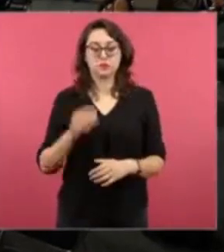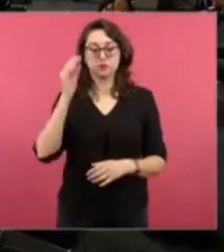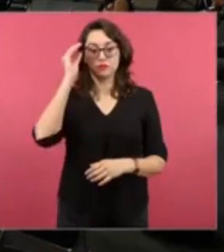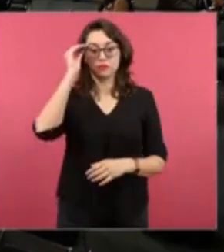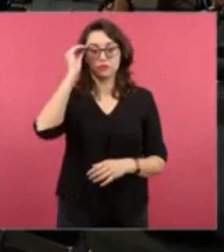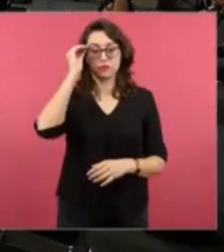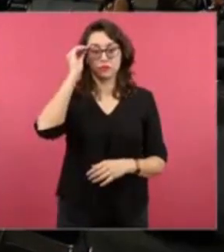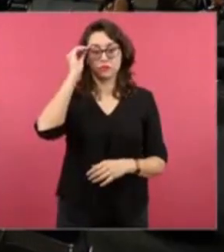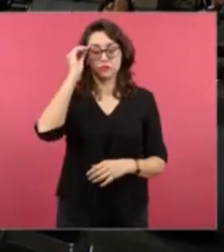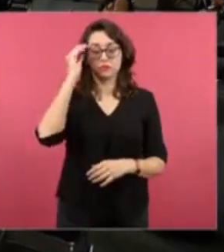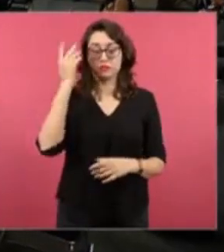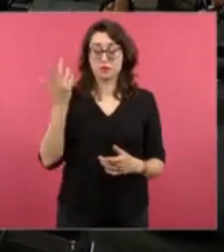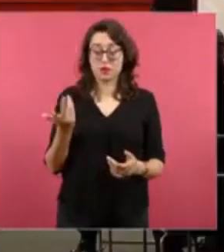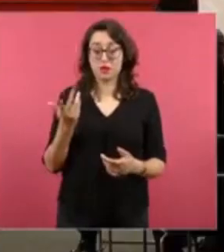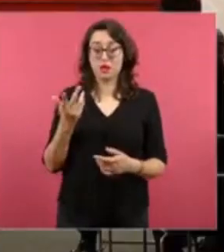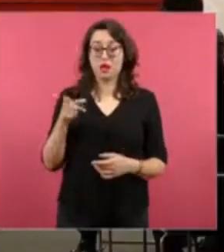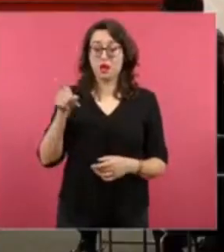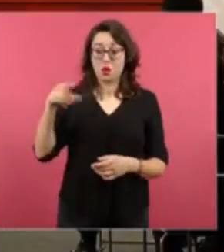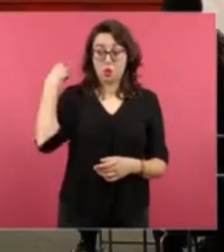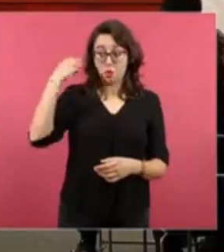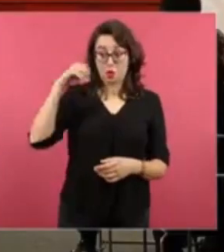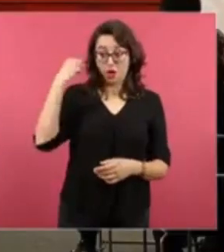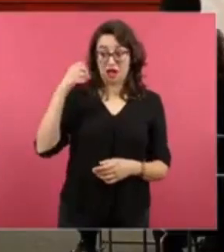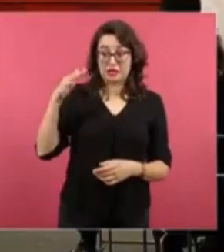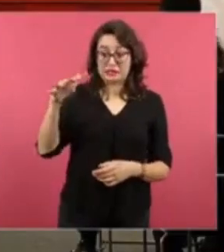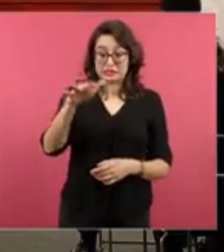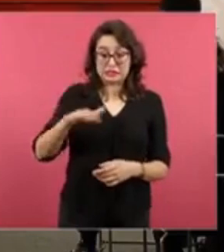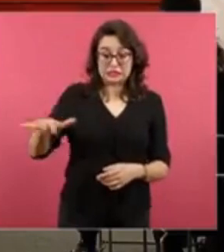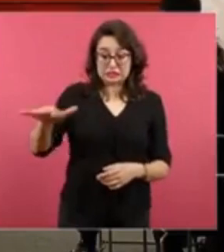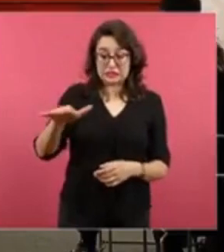compañeros de la sección 22, sí, ahí ellos,